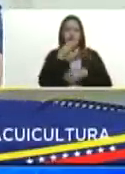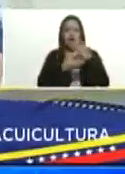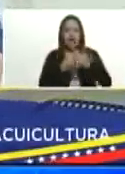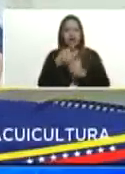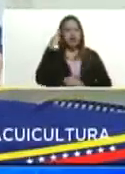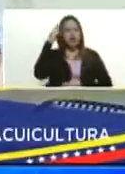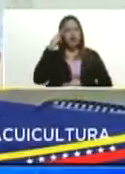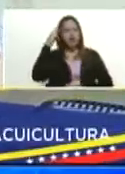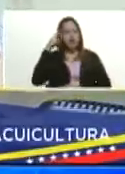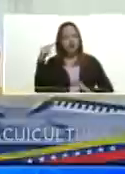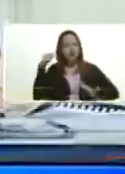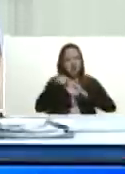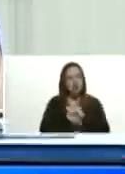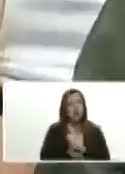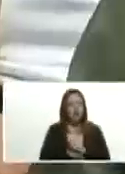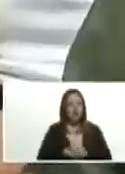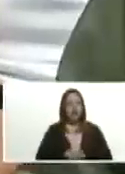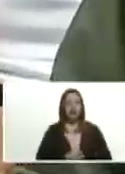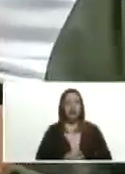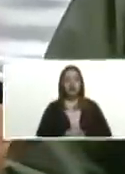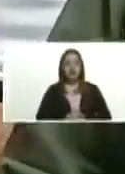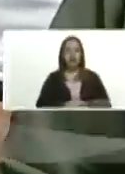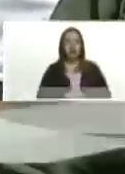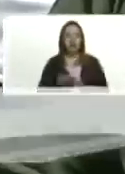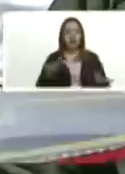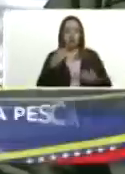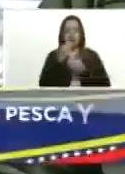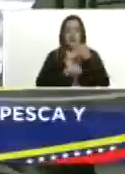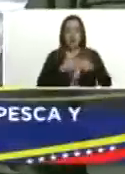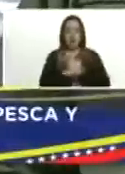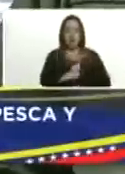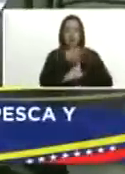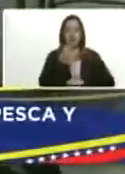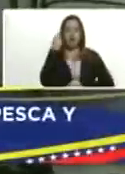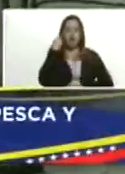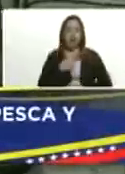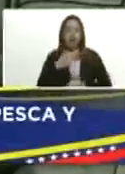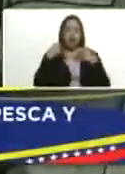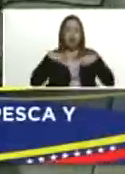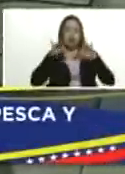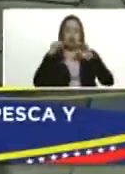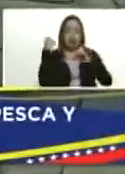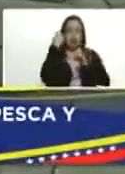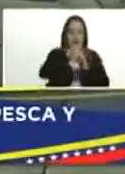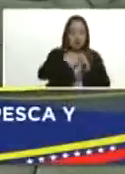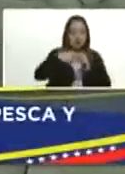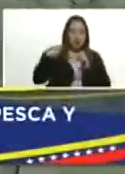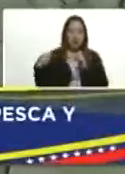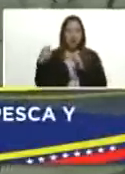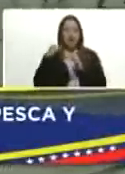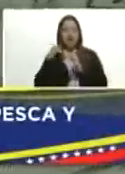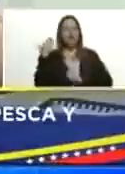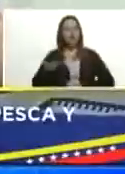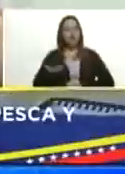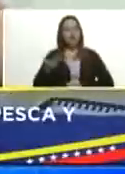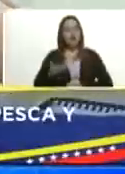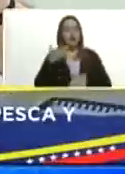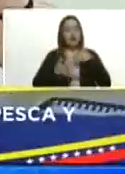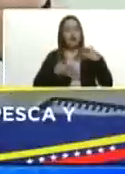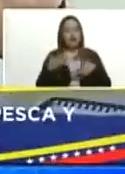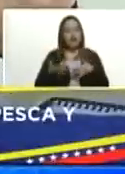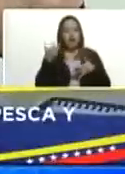a profundidad de lo que ha sido el gobierno bolivariano y el sector pesca y acuicultura, hay un hecho extraordinario, un